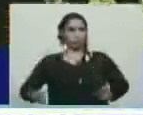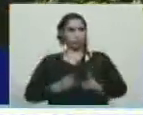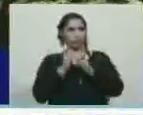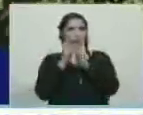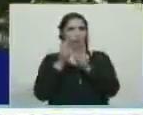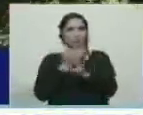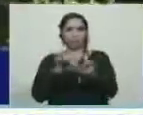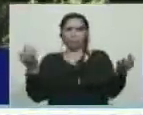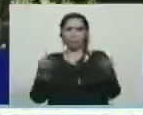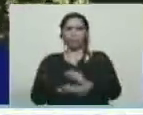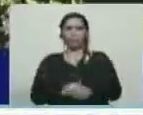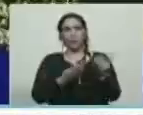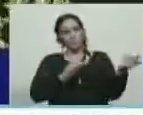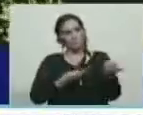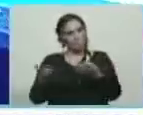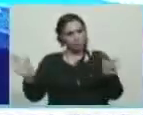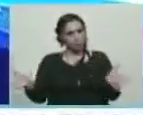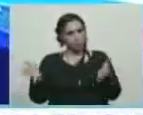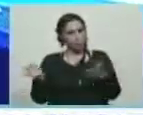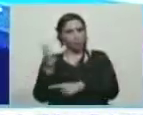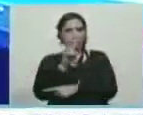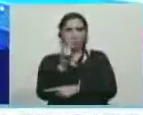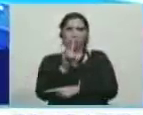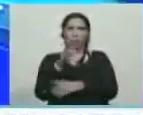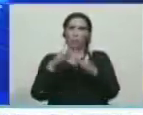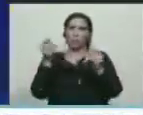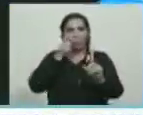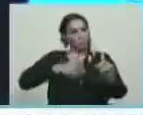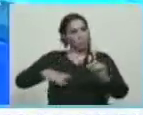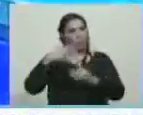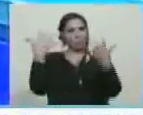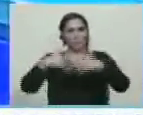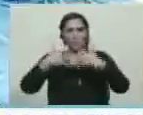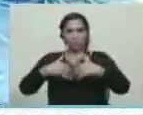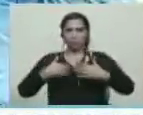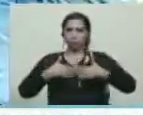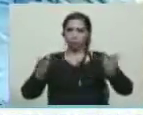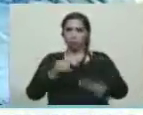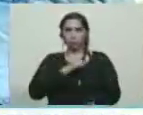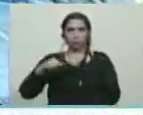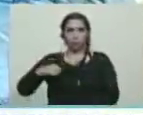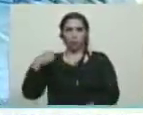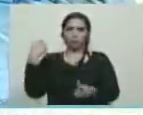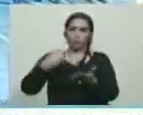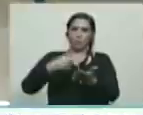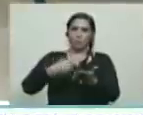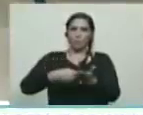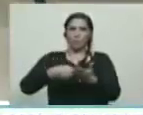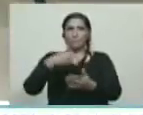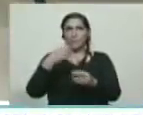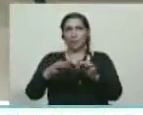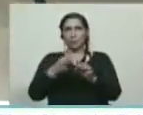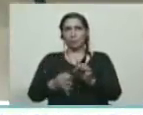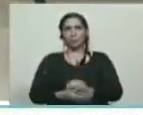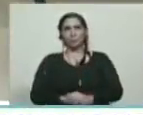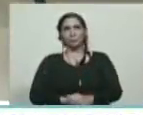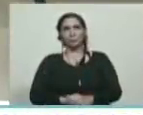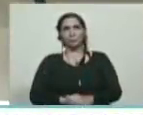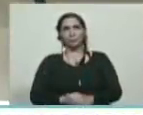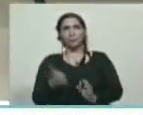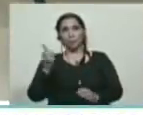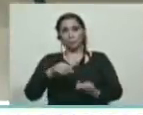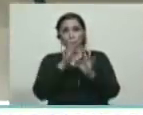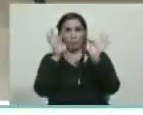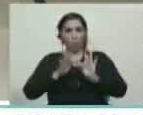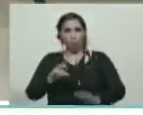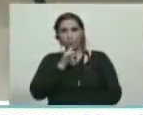exitoso e invitó al pueblo venezolano y a los empresarios públicos y privados a invertir en Petros. De igual manera